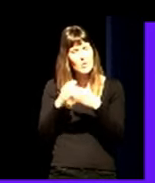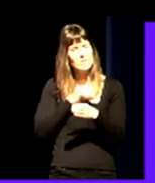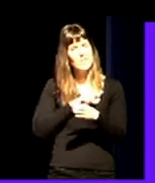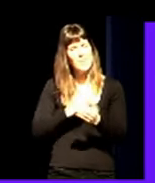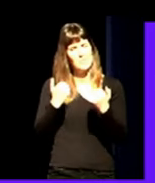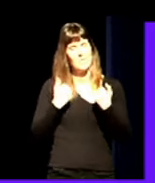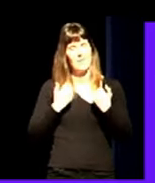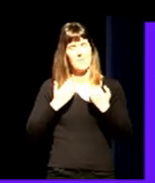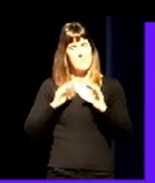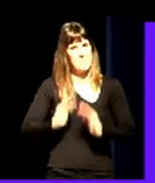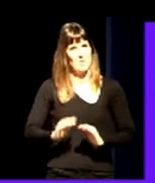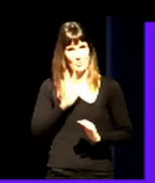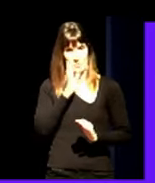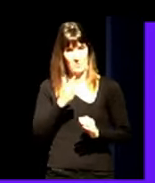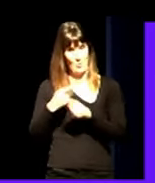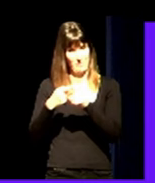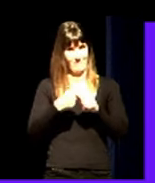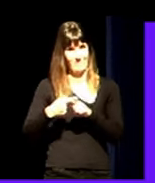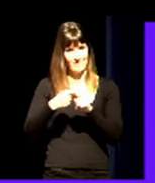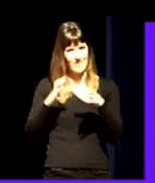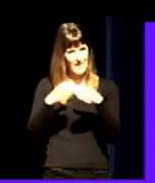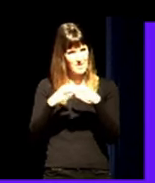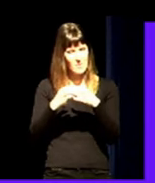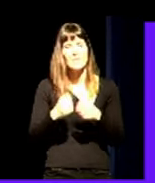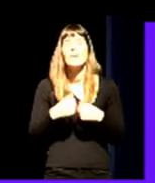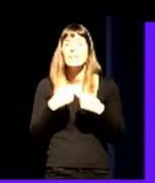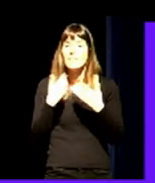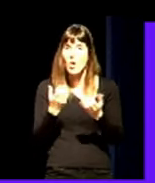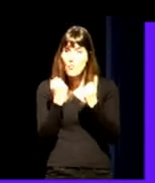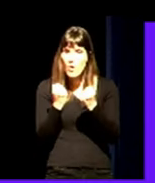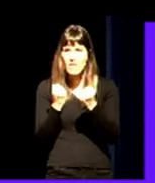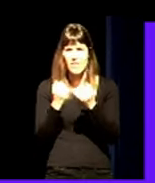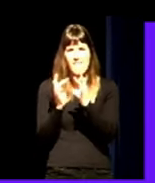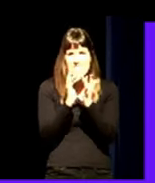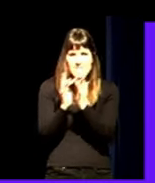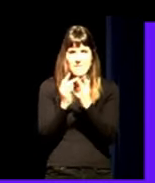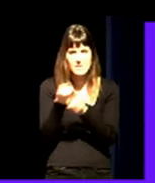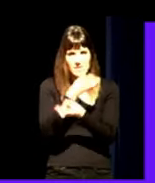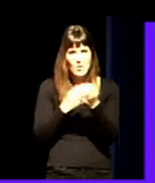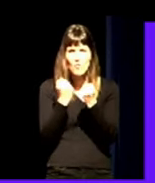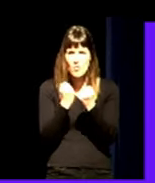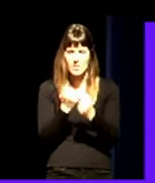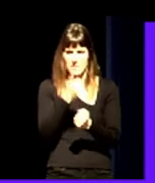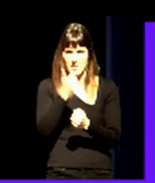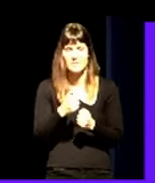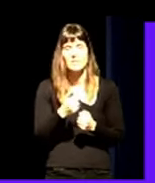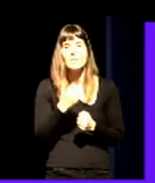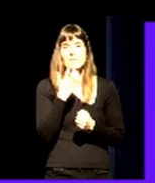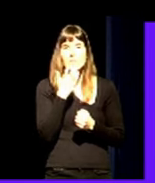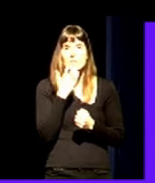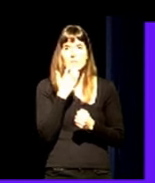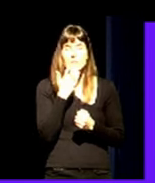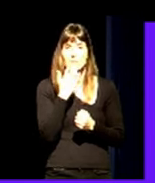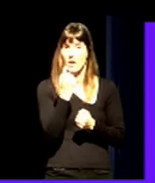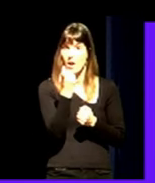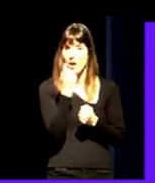porque trabajan en equipo. Hay una mayor transmisión de la fuerza porque cuando el alumno o la alumna ayudada recibe la